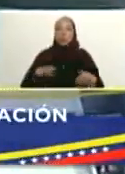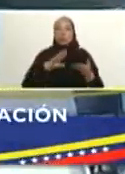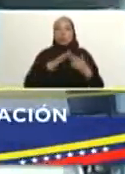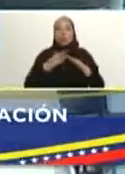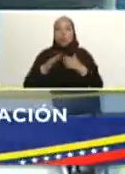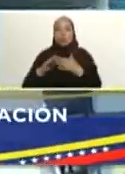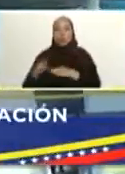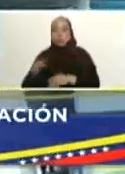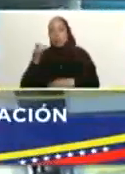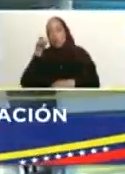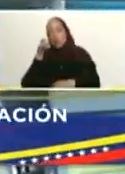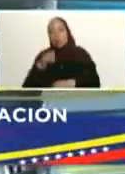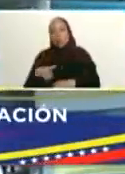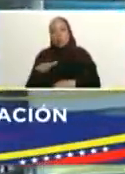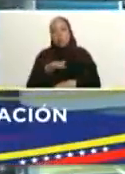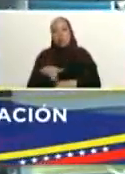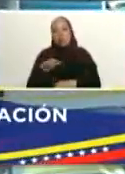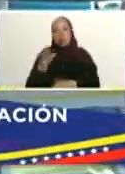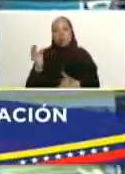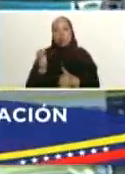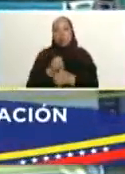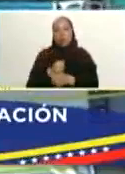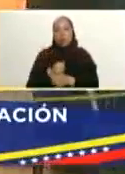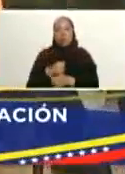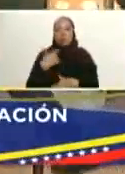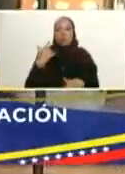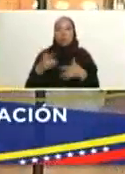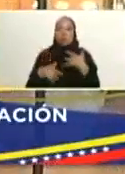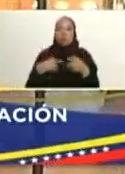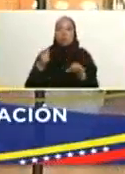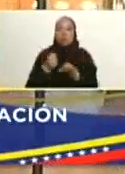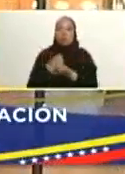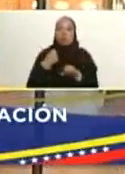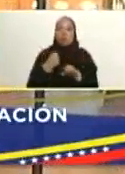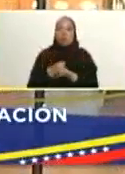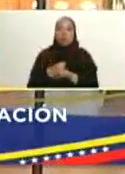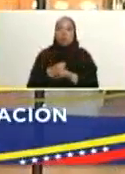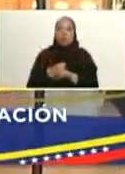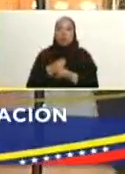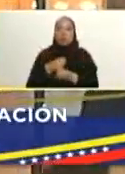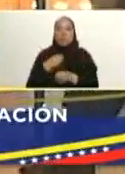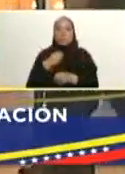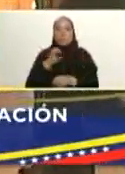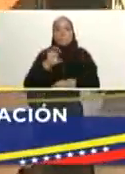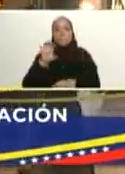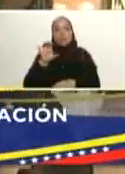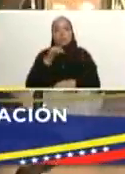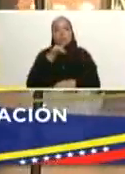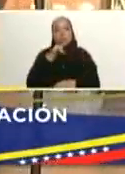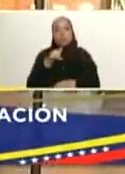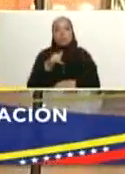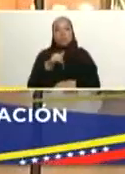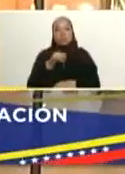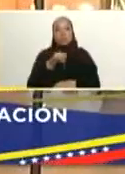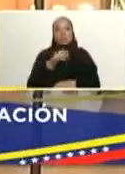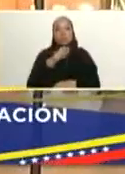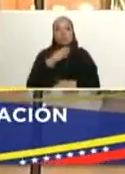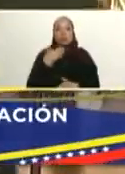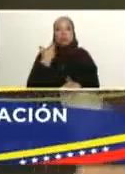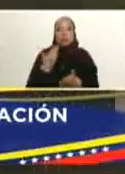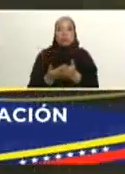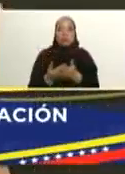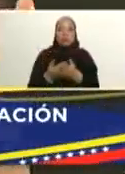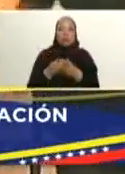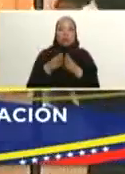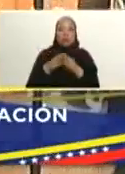comunidad, nuestro pueblo, se encuentran realizando estas labores, haciendo patria y poniendo un granito de arena